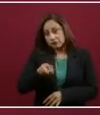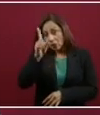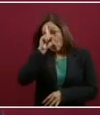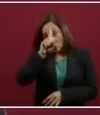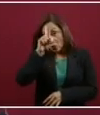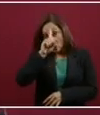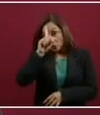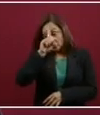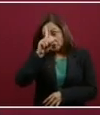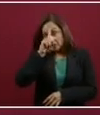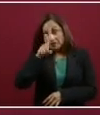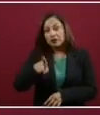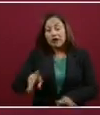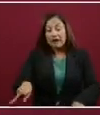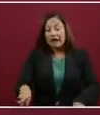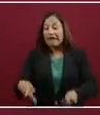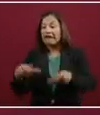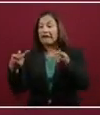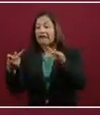haya privatizaciones.